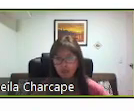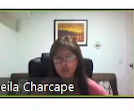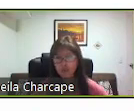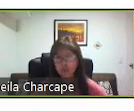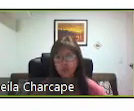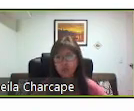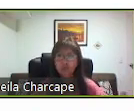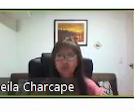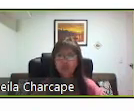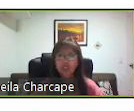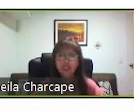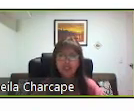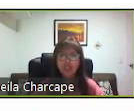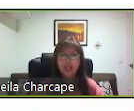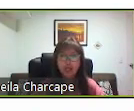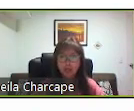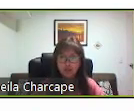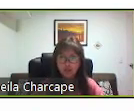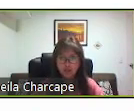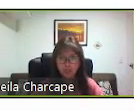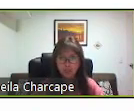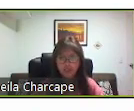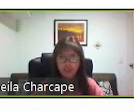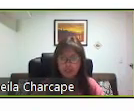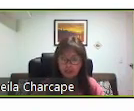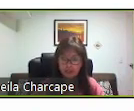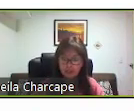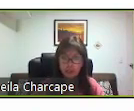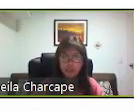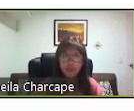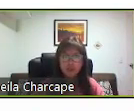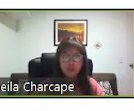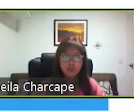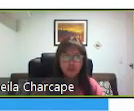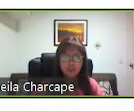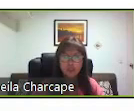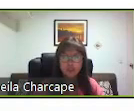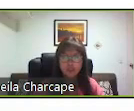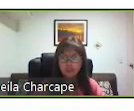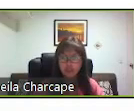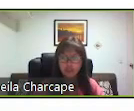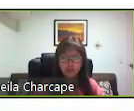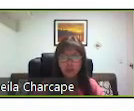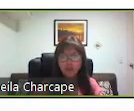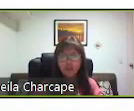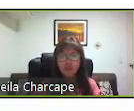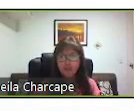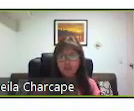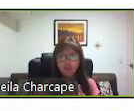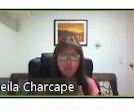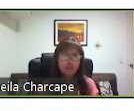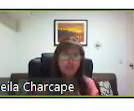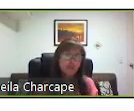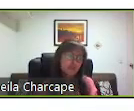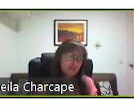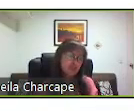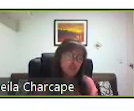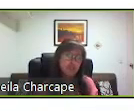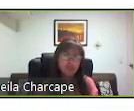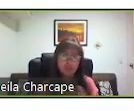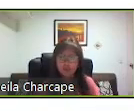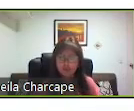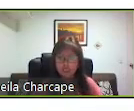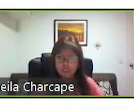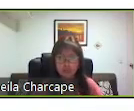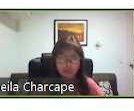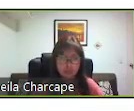tablita podemos ver más o menos la edad aproximada. Bien, chicos, entonces, eso es todo respecto a los